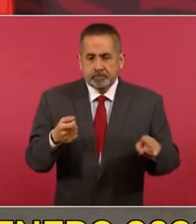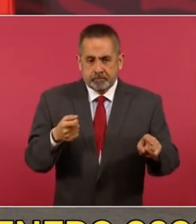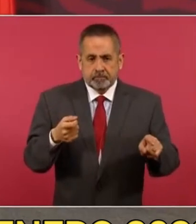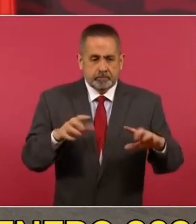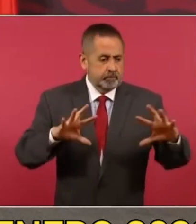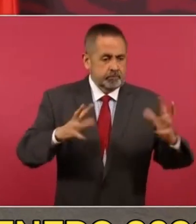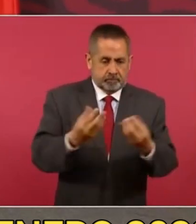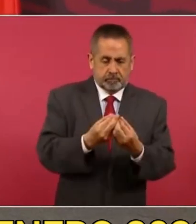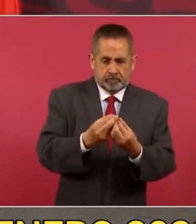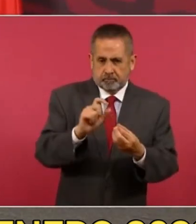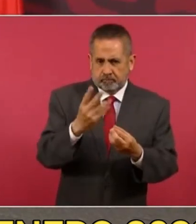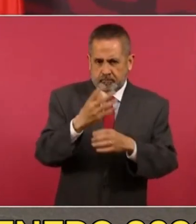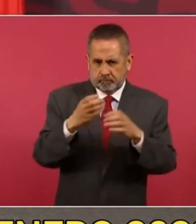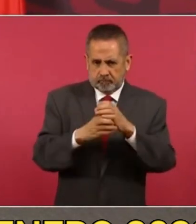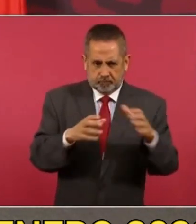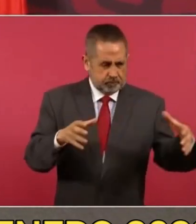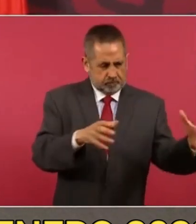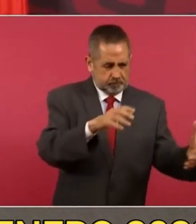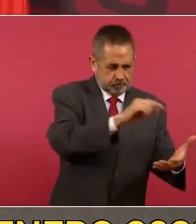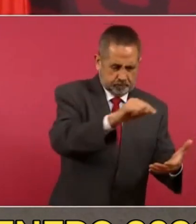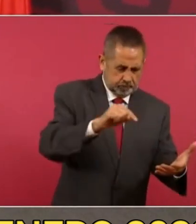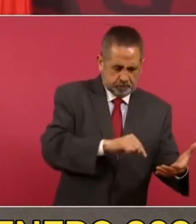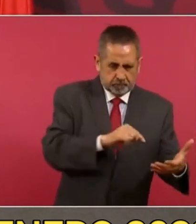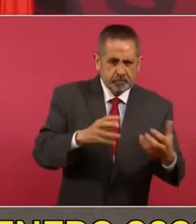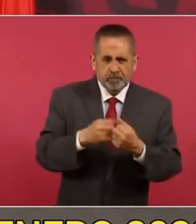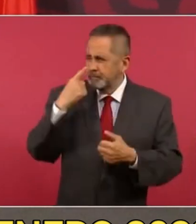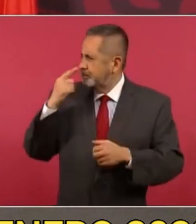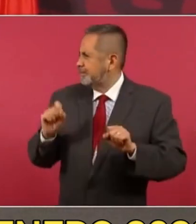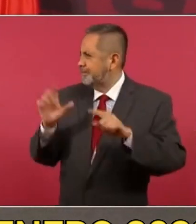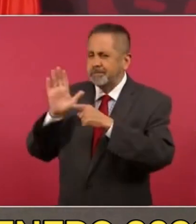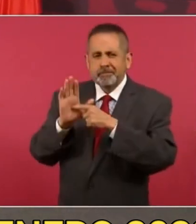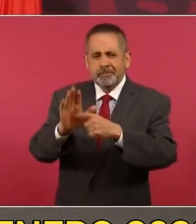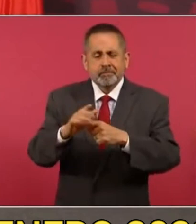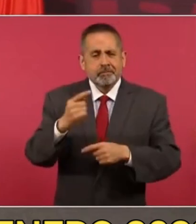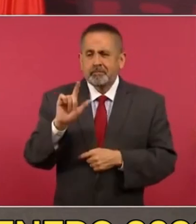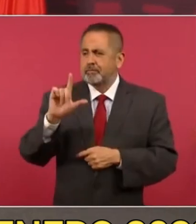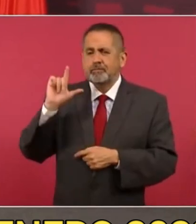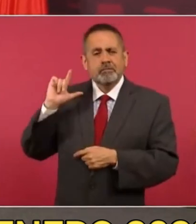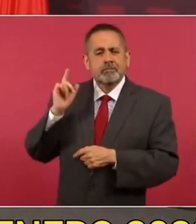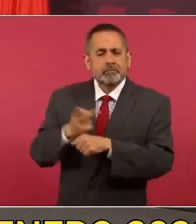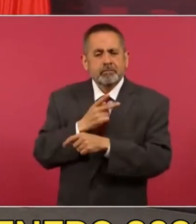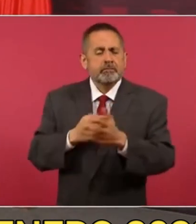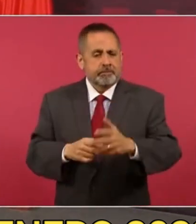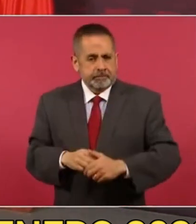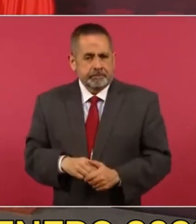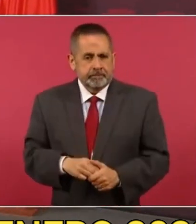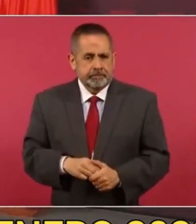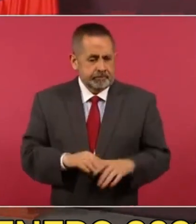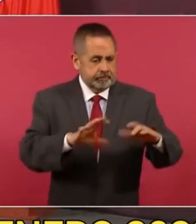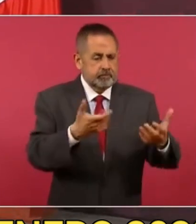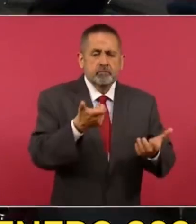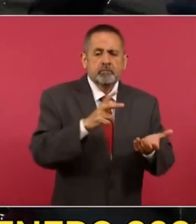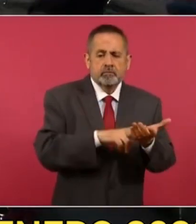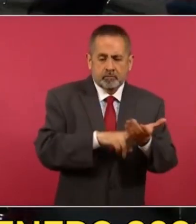los 24 productos. A ver si tenemos el resultado del lunes de la